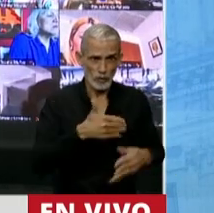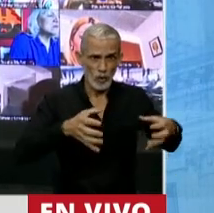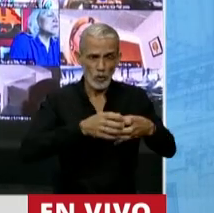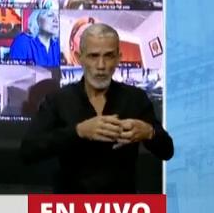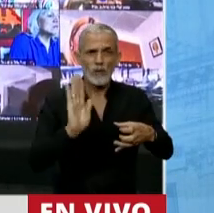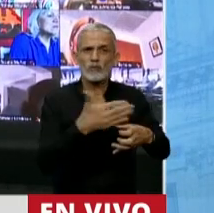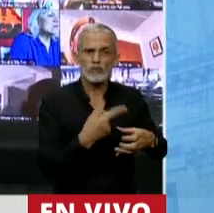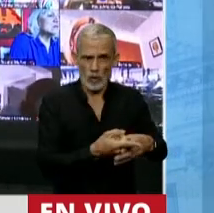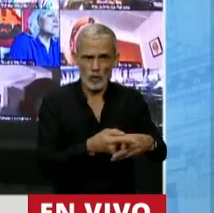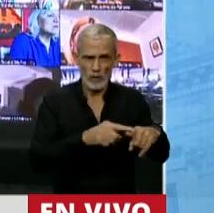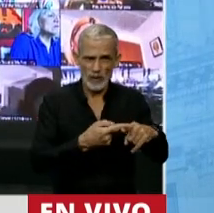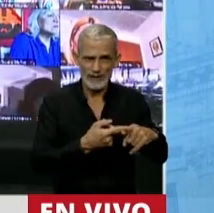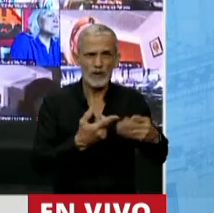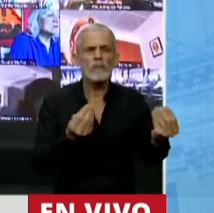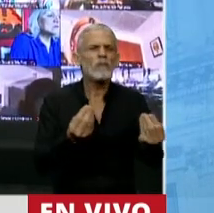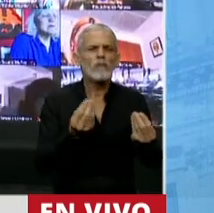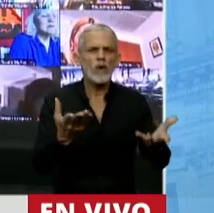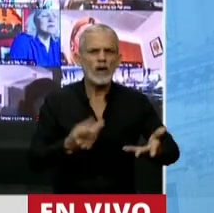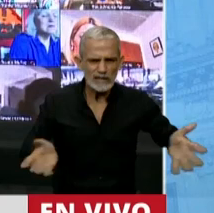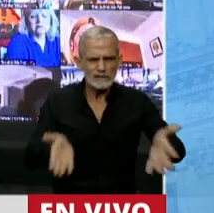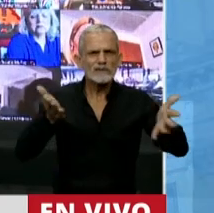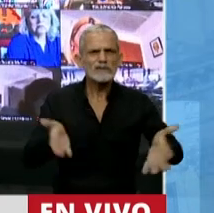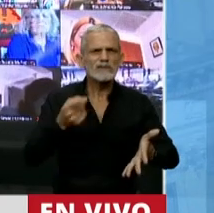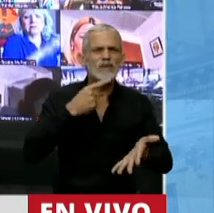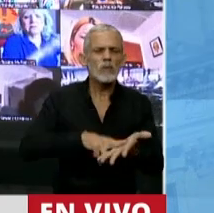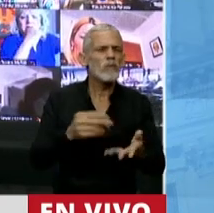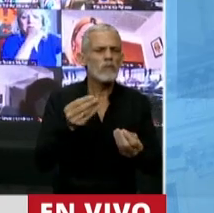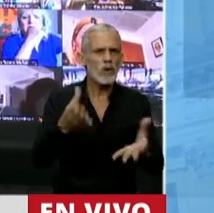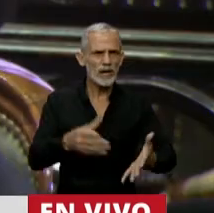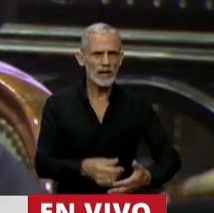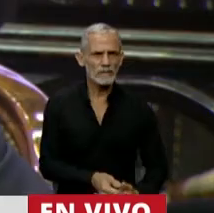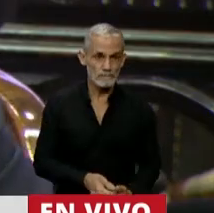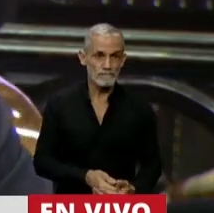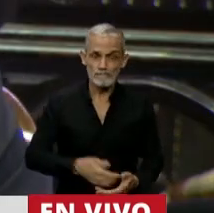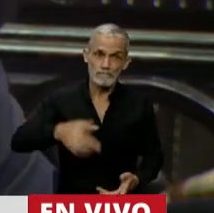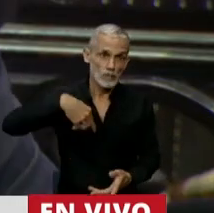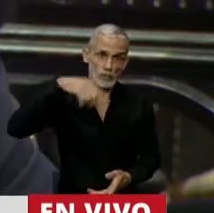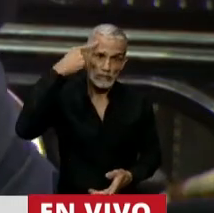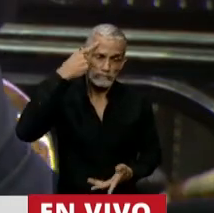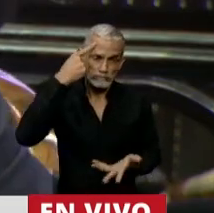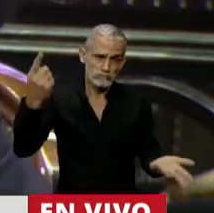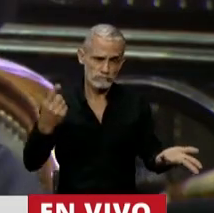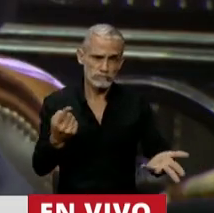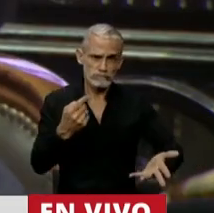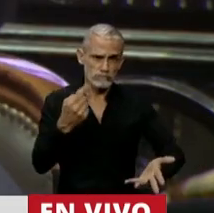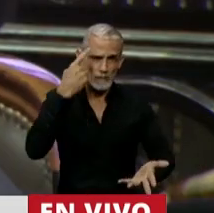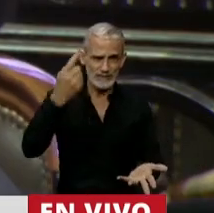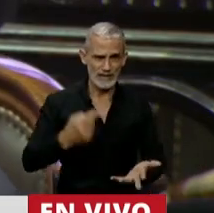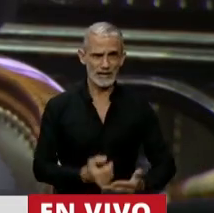es ¿por qué lo hace? ¿Por qué impulsa este nuevo impuesto? Esto es lo que tenemos que